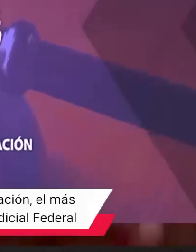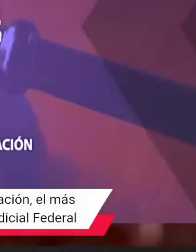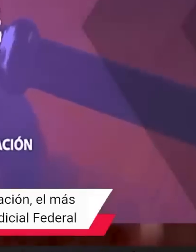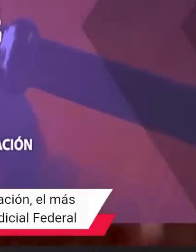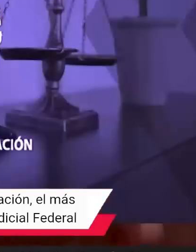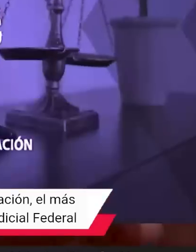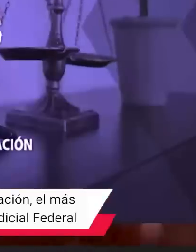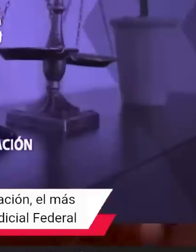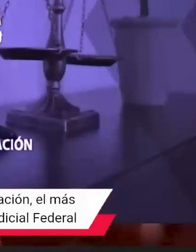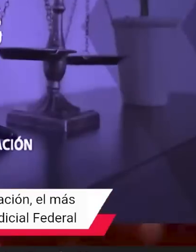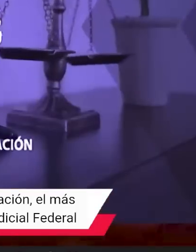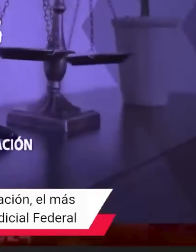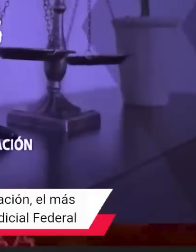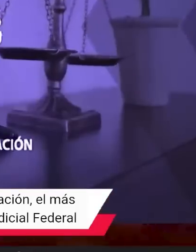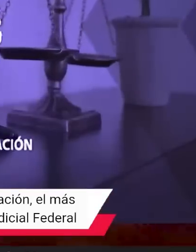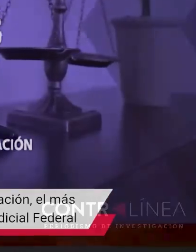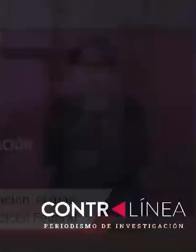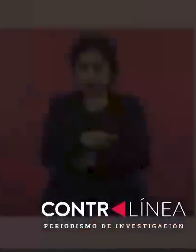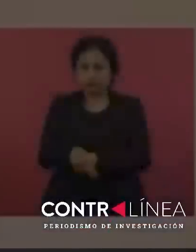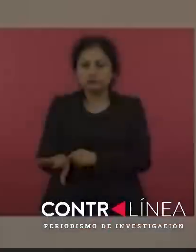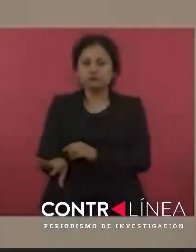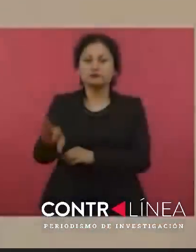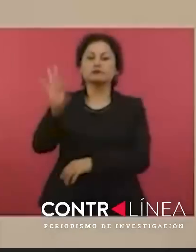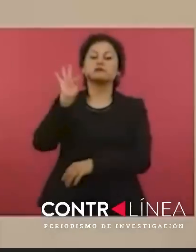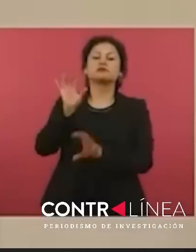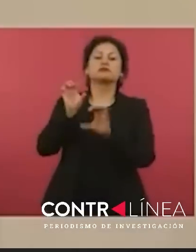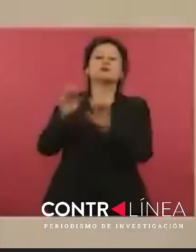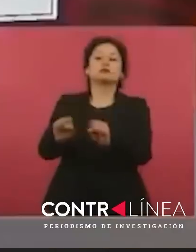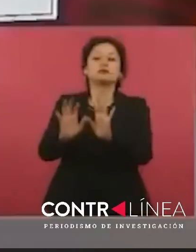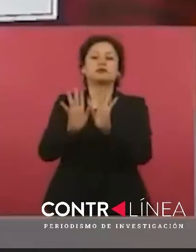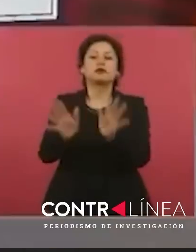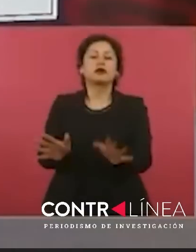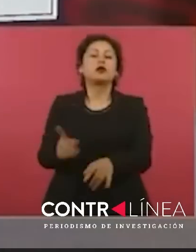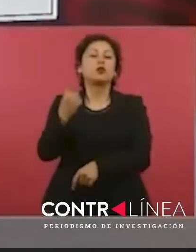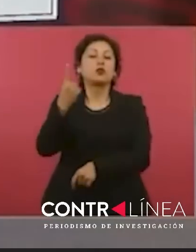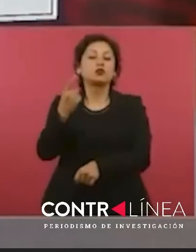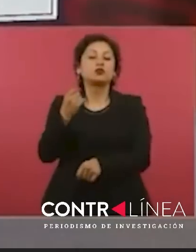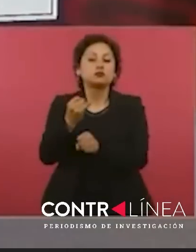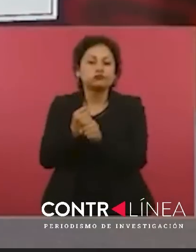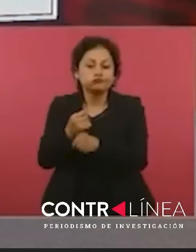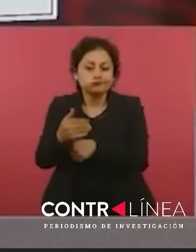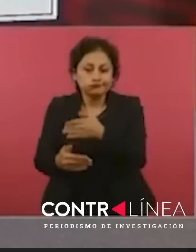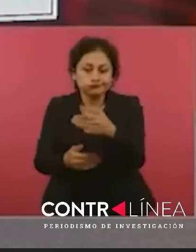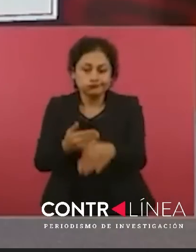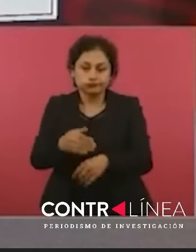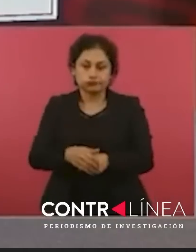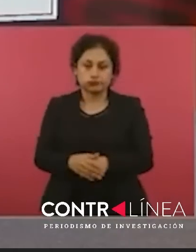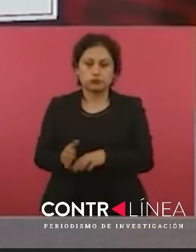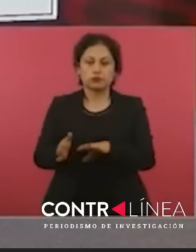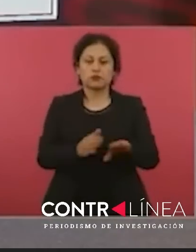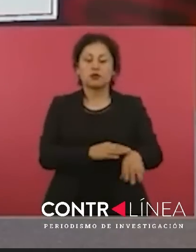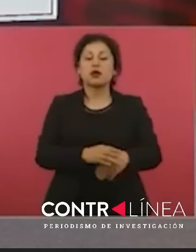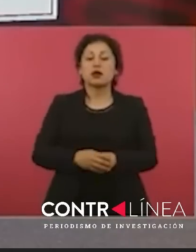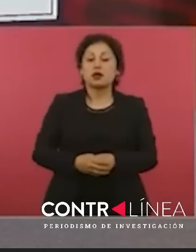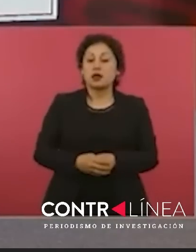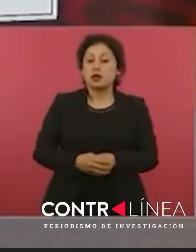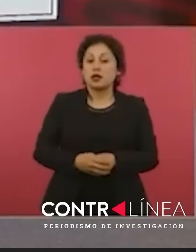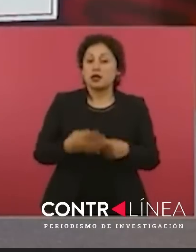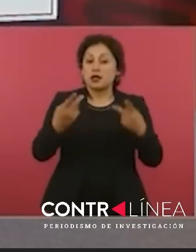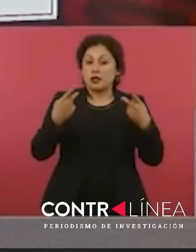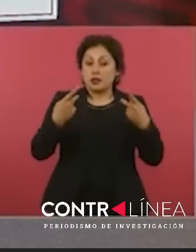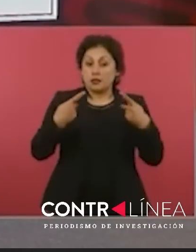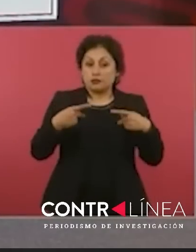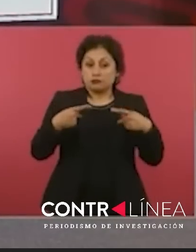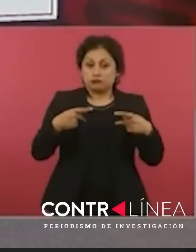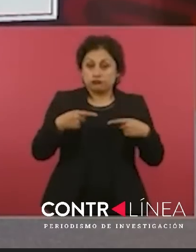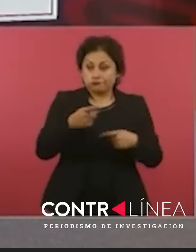8 de agosto de 2023 y volvemos. En los casos de jueces que favorecen a delincuentes tenemos en